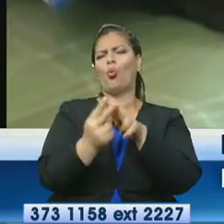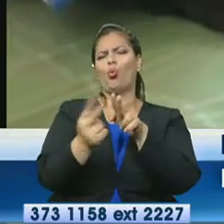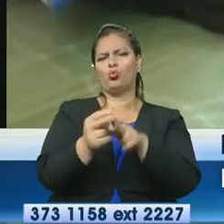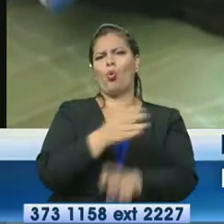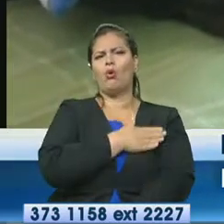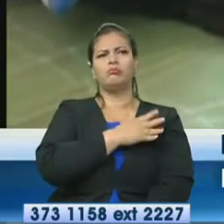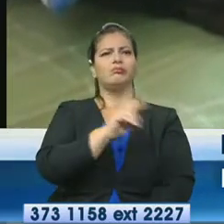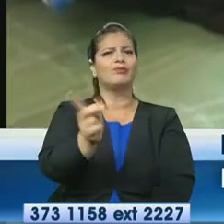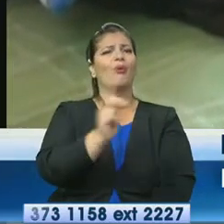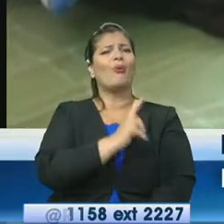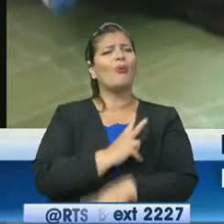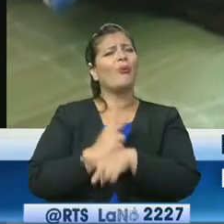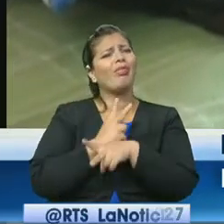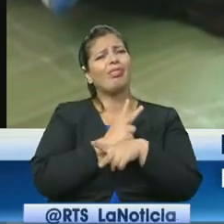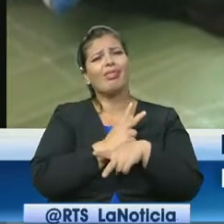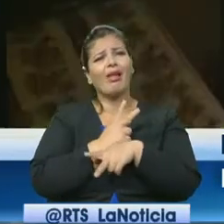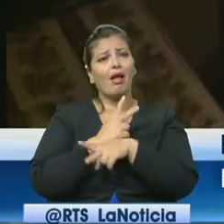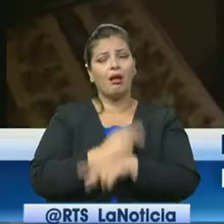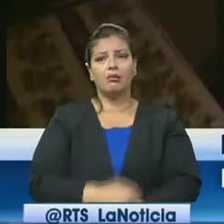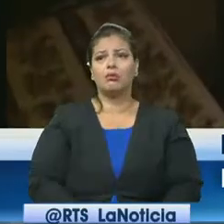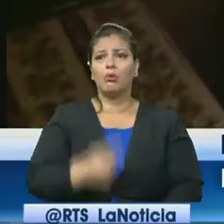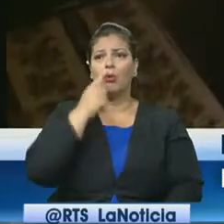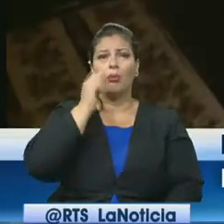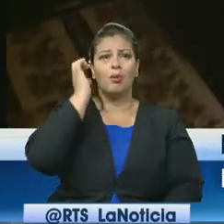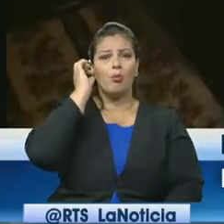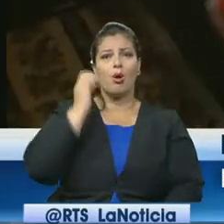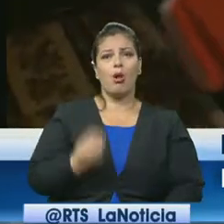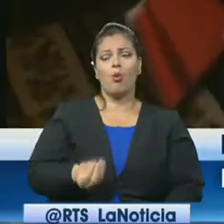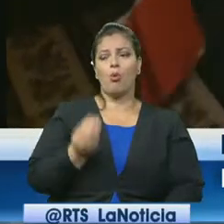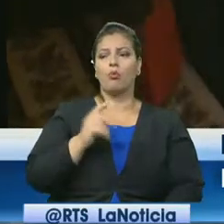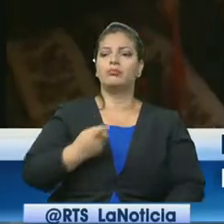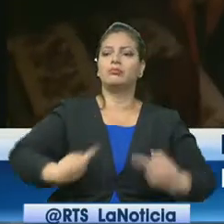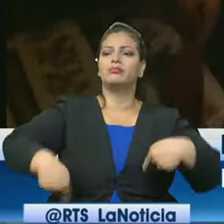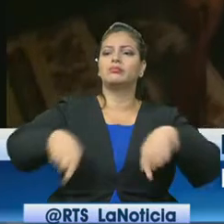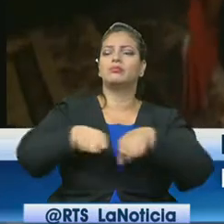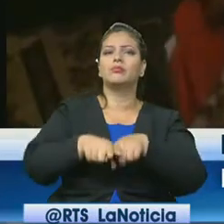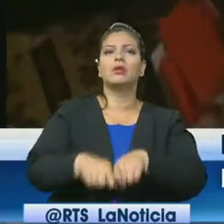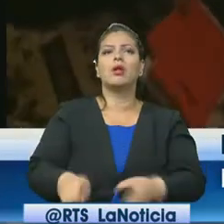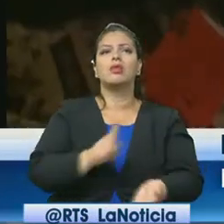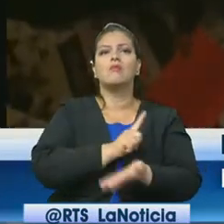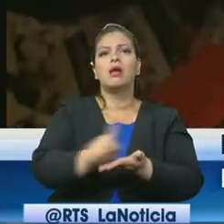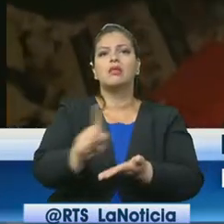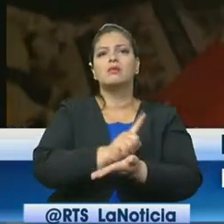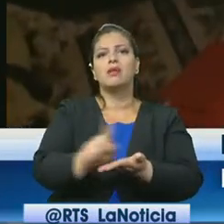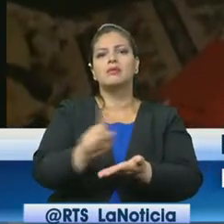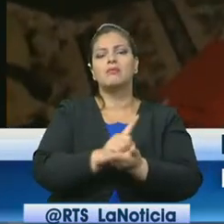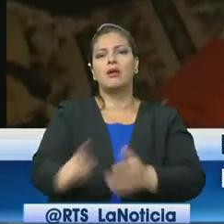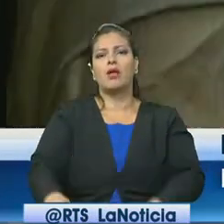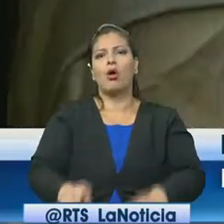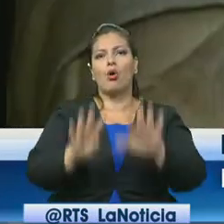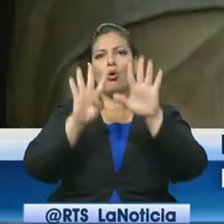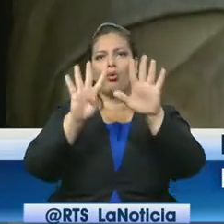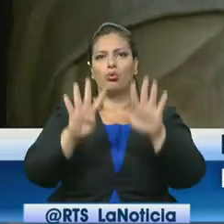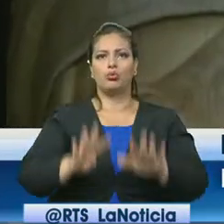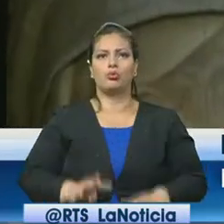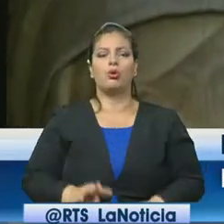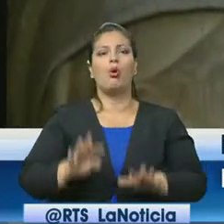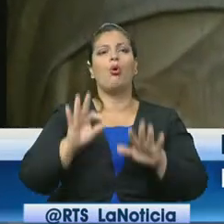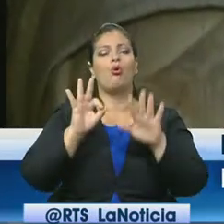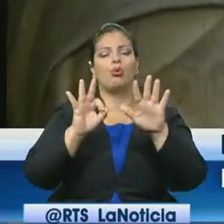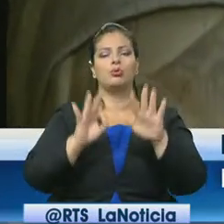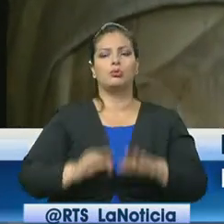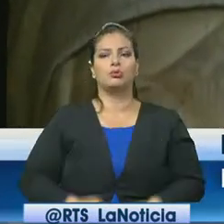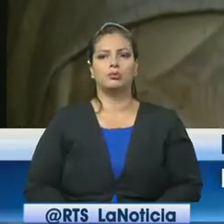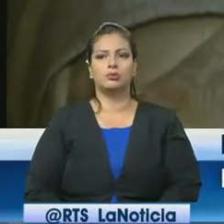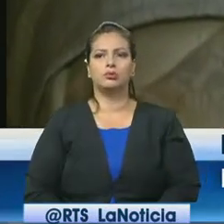juntos 8 semanas, el nido de amor en cuestión de minutos se convirtió en pesadilla. Sabía con quién vivía, pero lo que no sabía